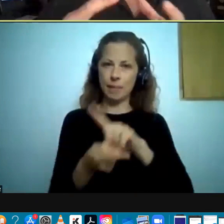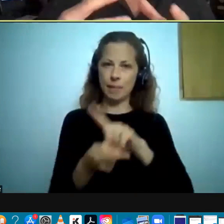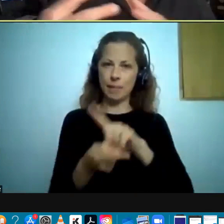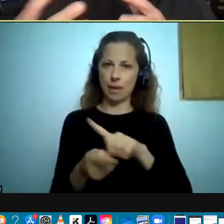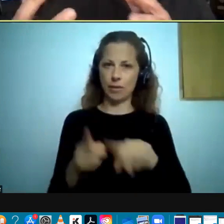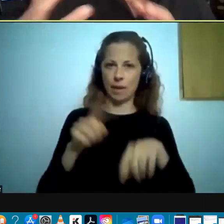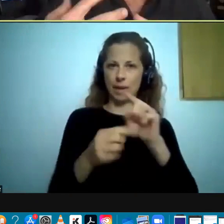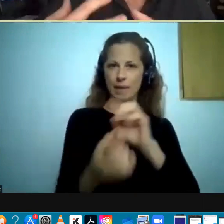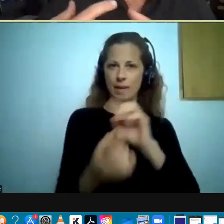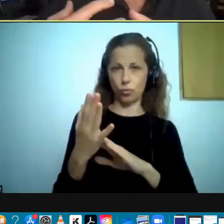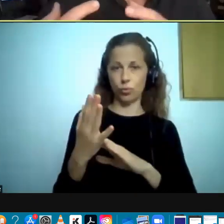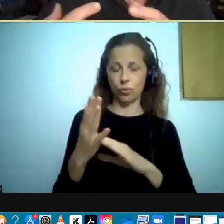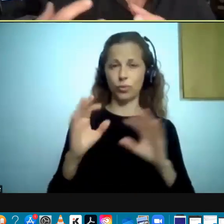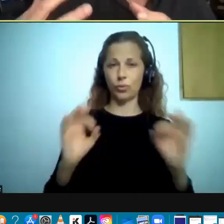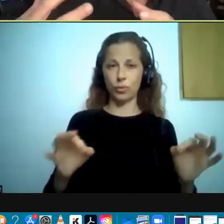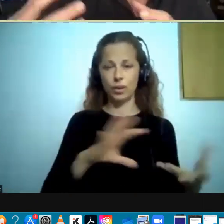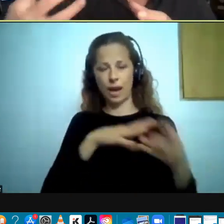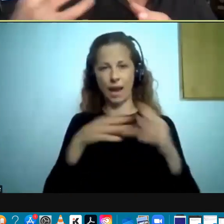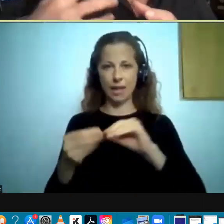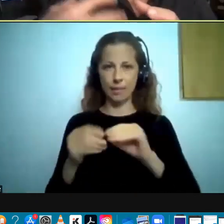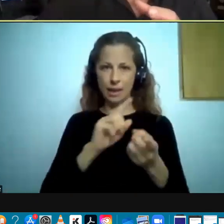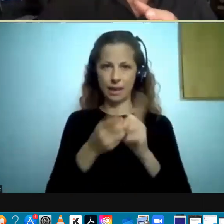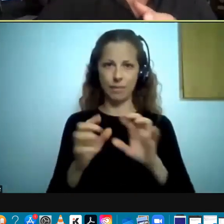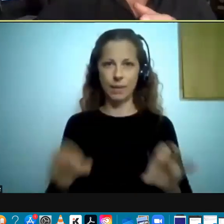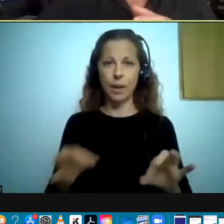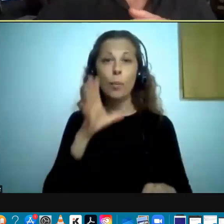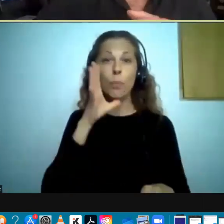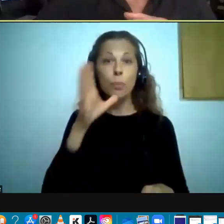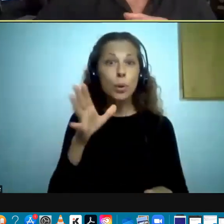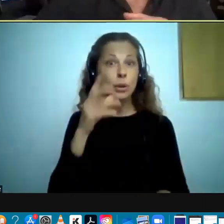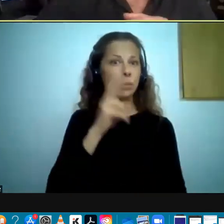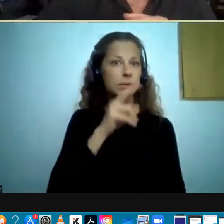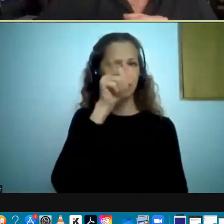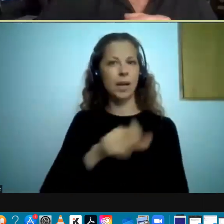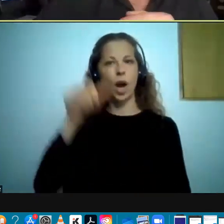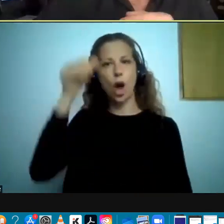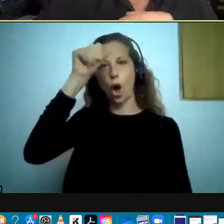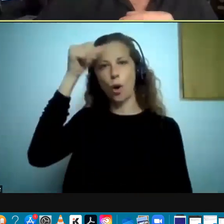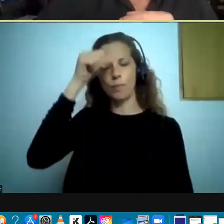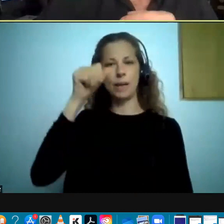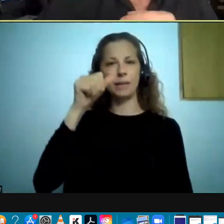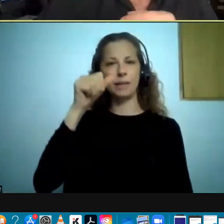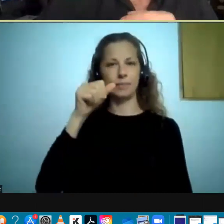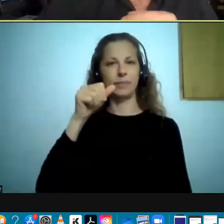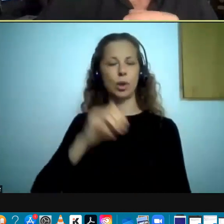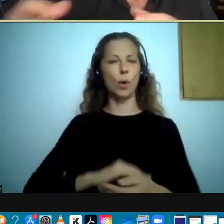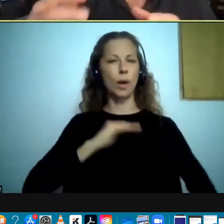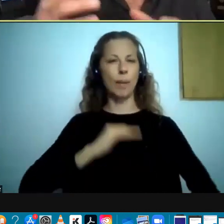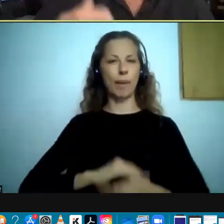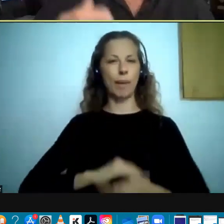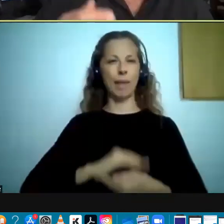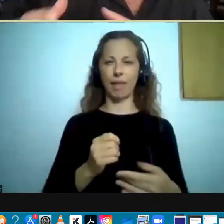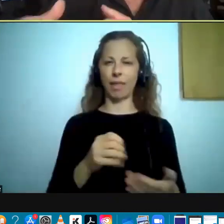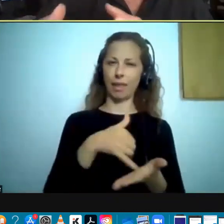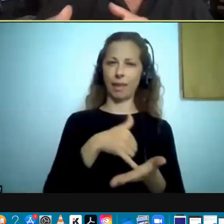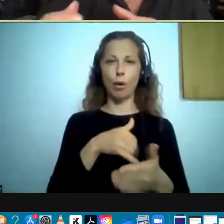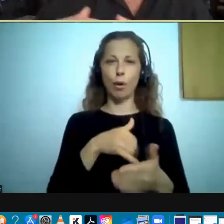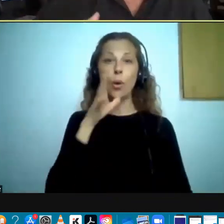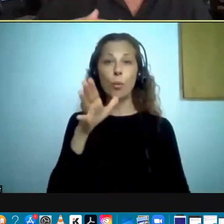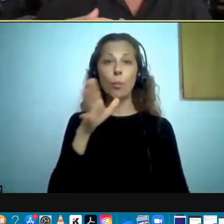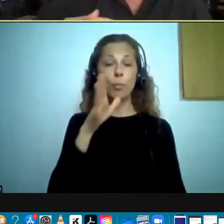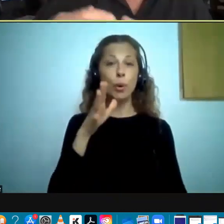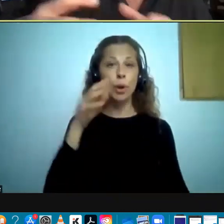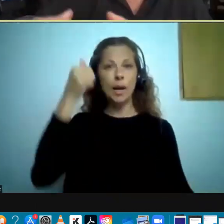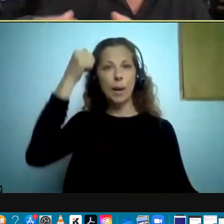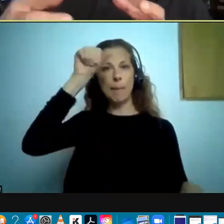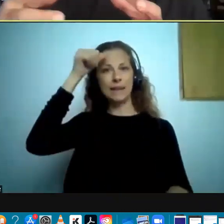donde la capacidad de muchos hombres se ve limitada o se ve cuestionada por lo que el machismo ha impuesto. Es